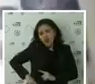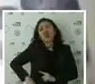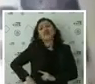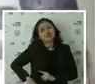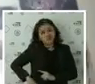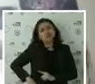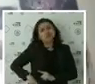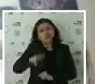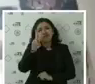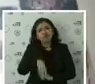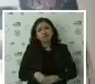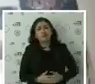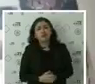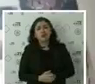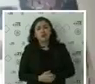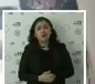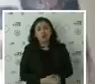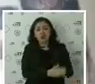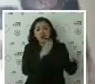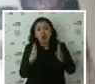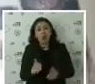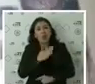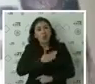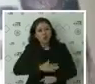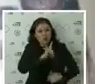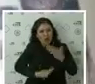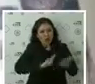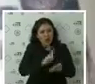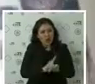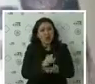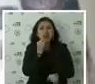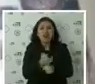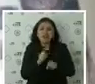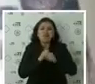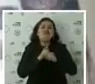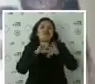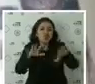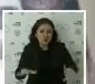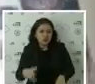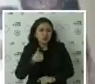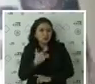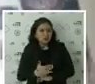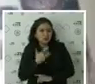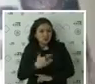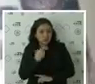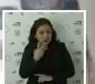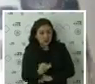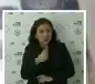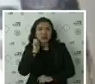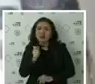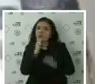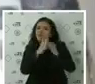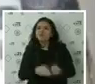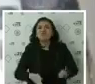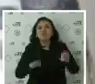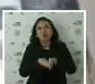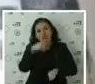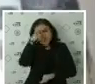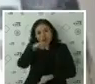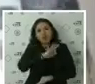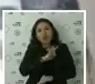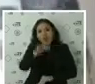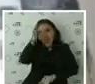públicas. En el democrático, la información, porque yo siento que la información es vital para